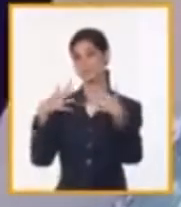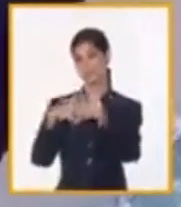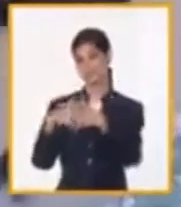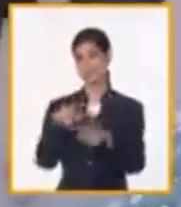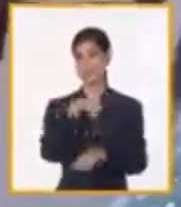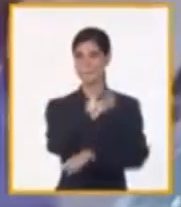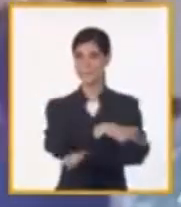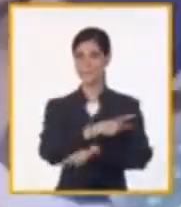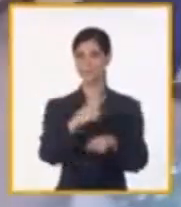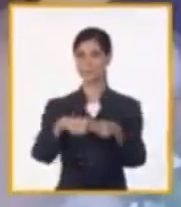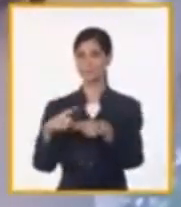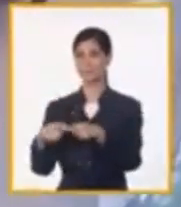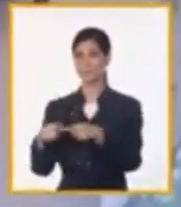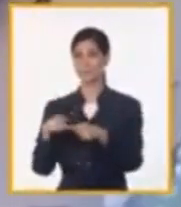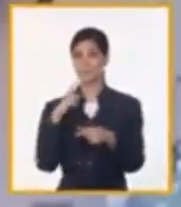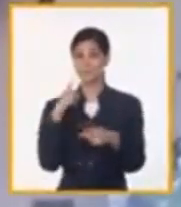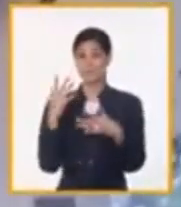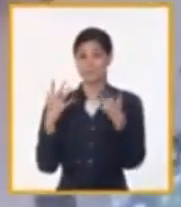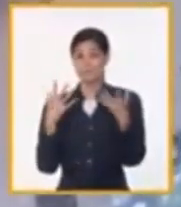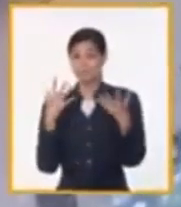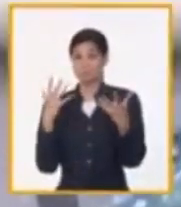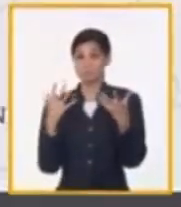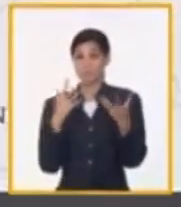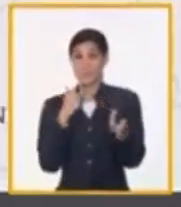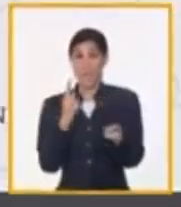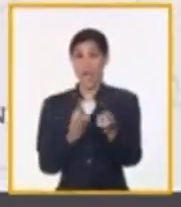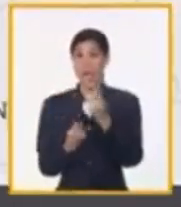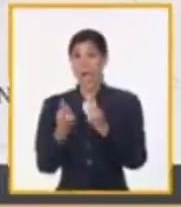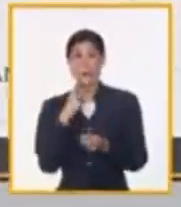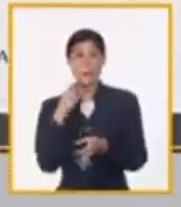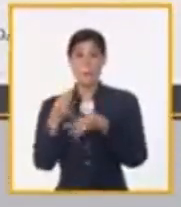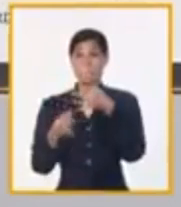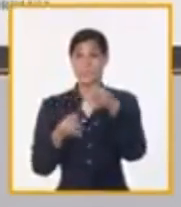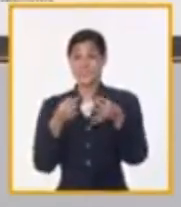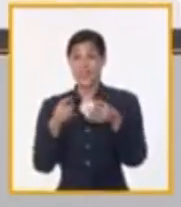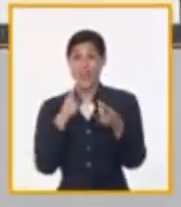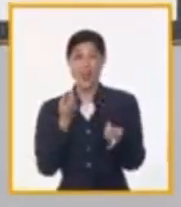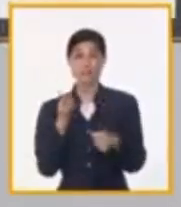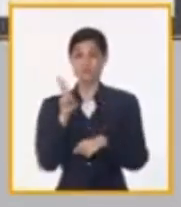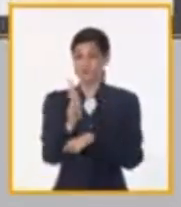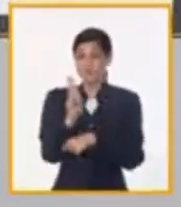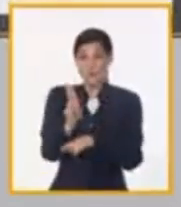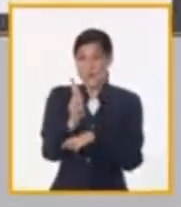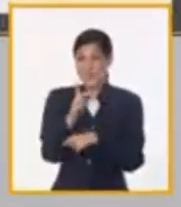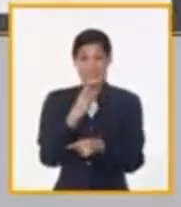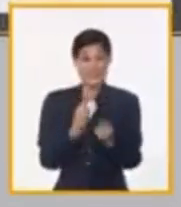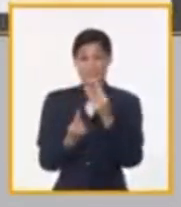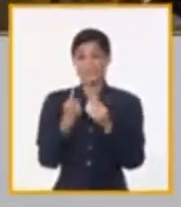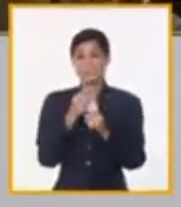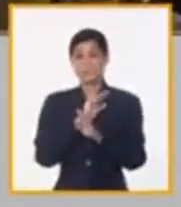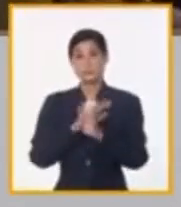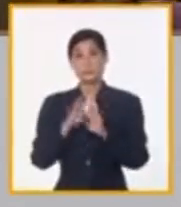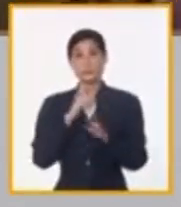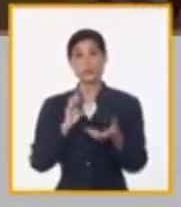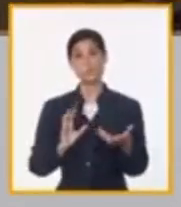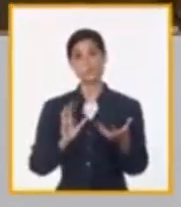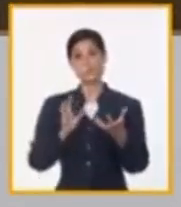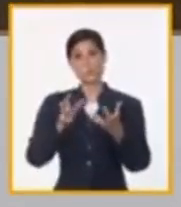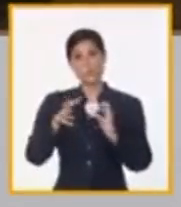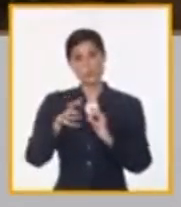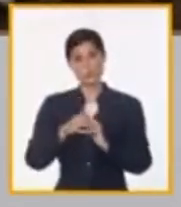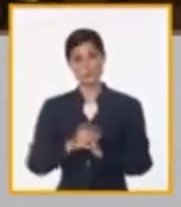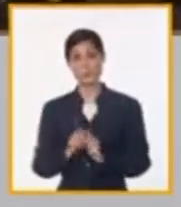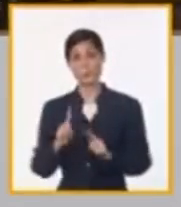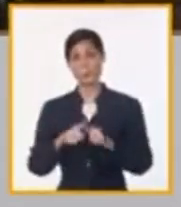ya no encuentra palabra para expresar su alarma y por ejemplo al al otro día